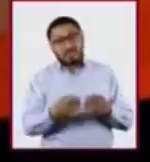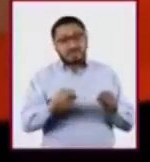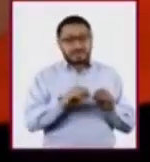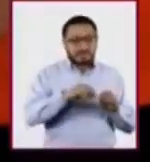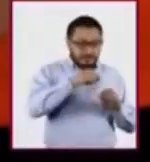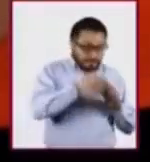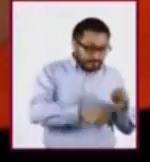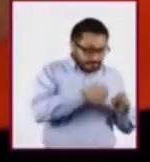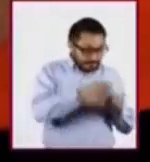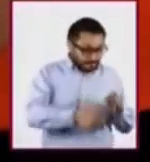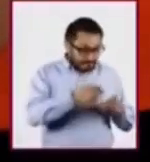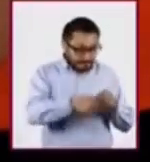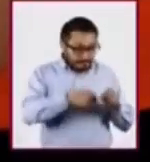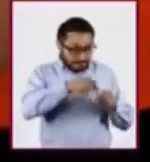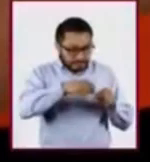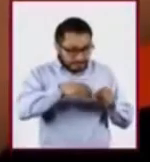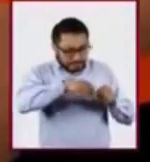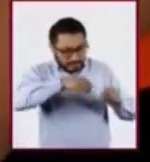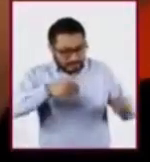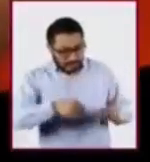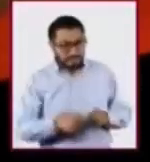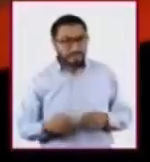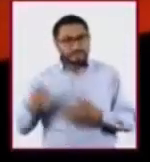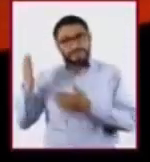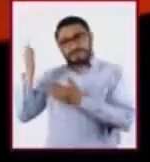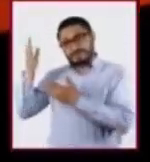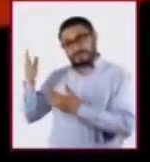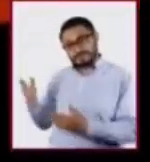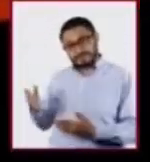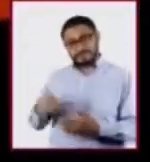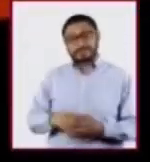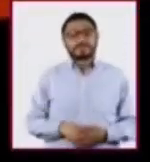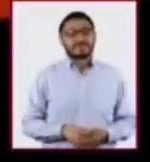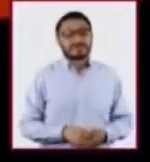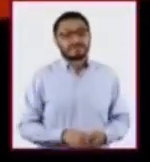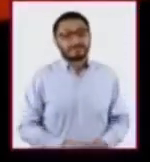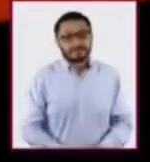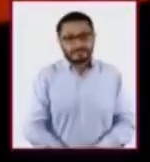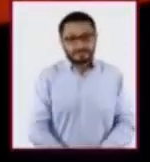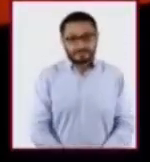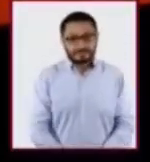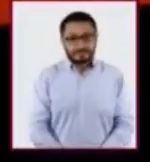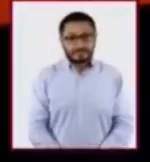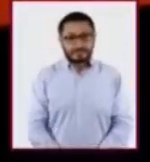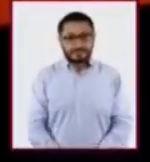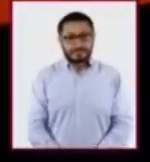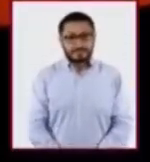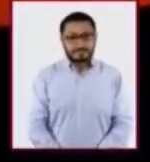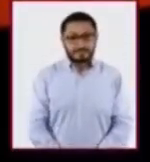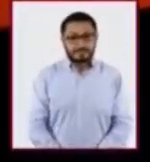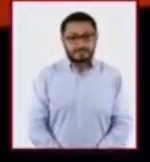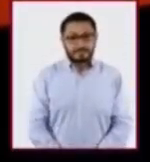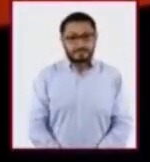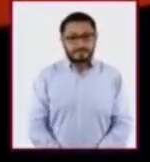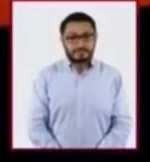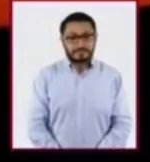amarrar un extremo en la parte superior de la botella.